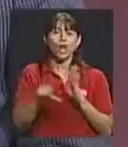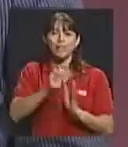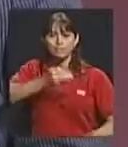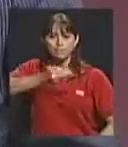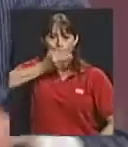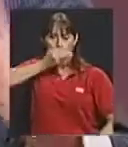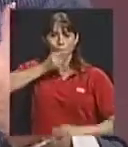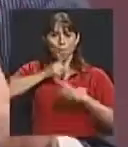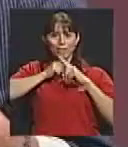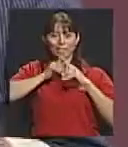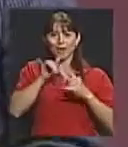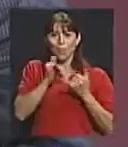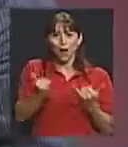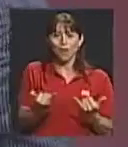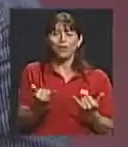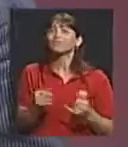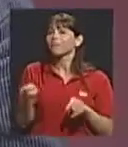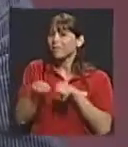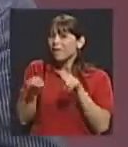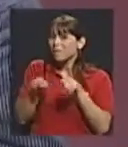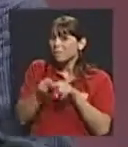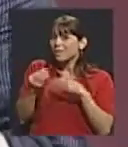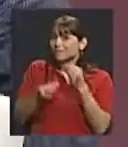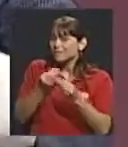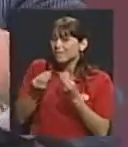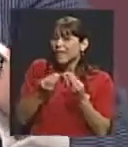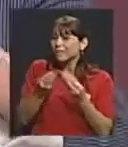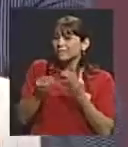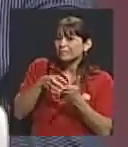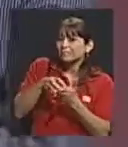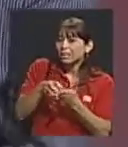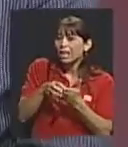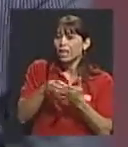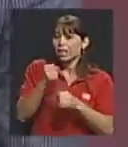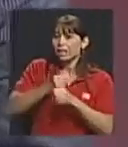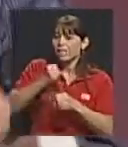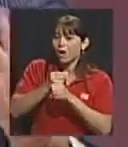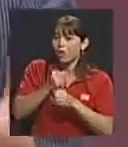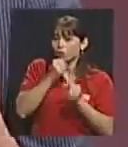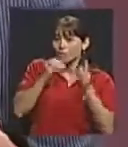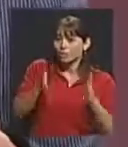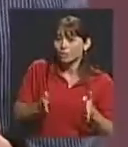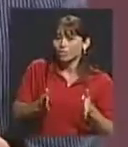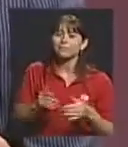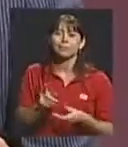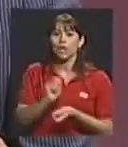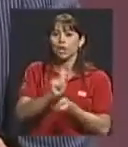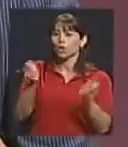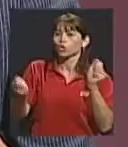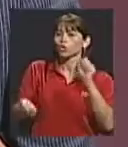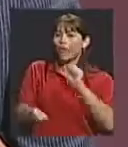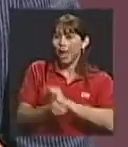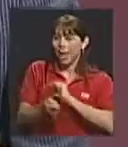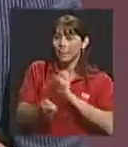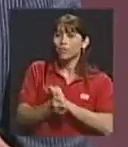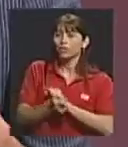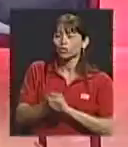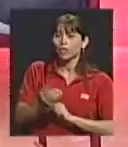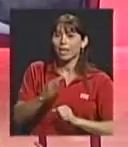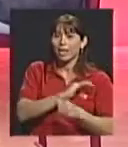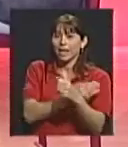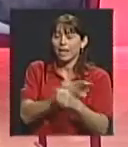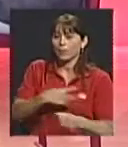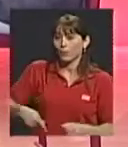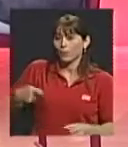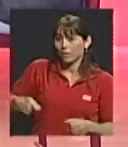está afectando la función investigativa de los periodistas eh los cambios en el gabinete para centrarnos en la administración Chinchilla también generan